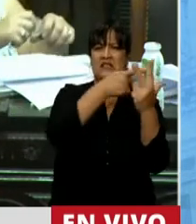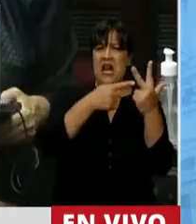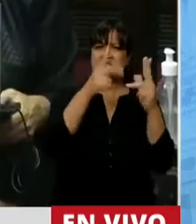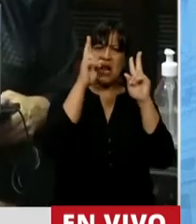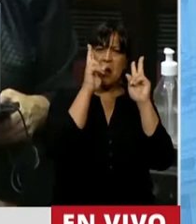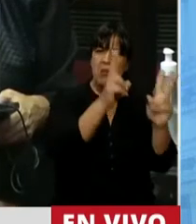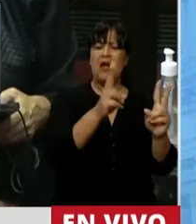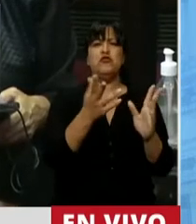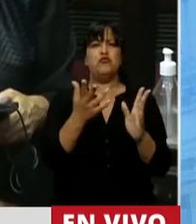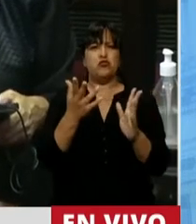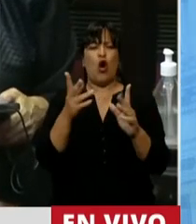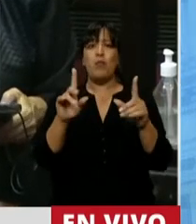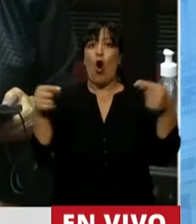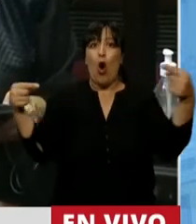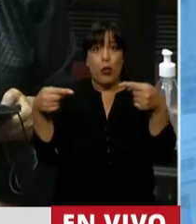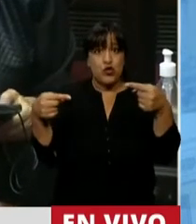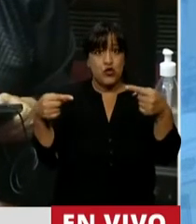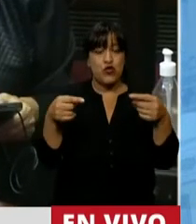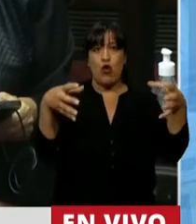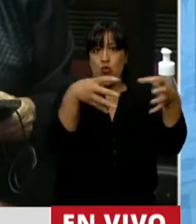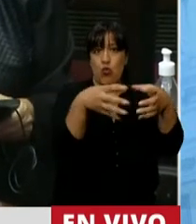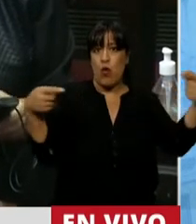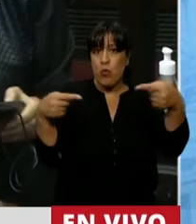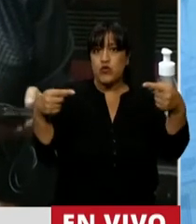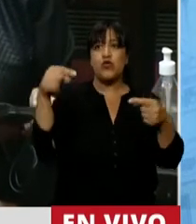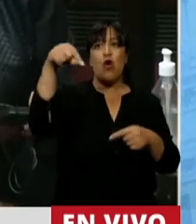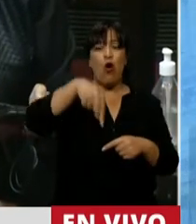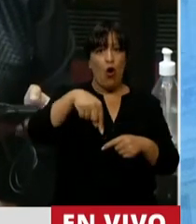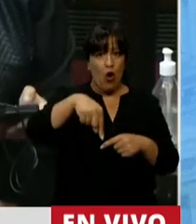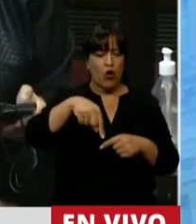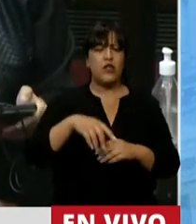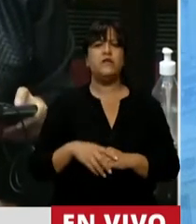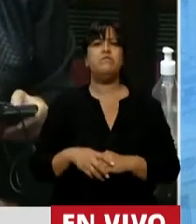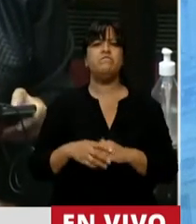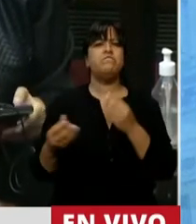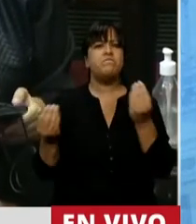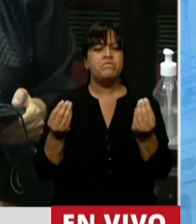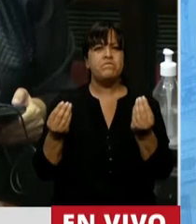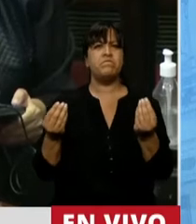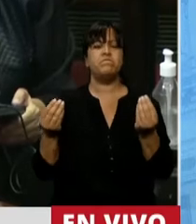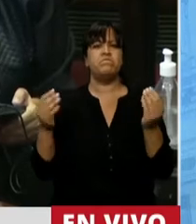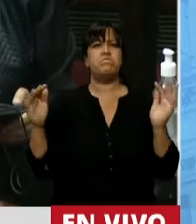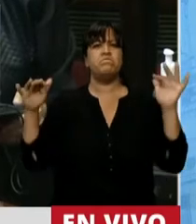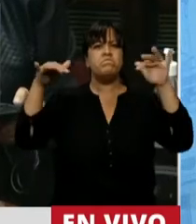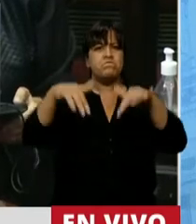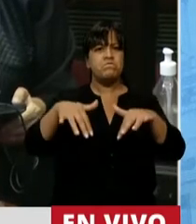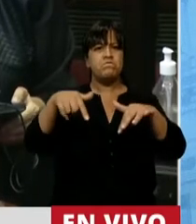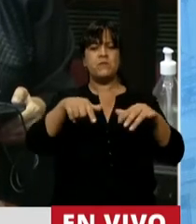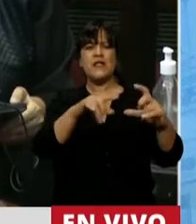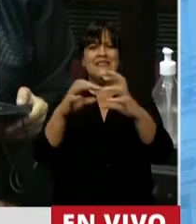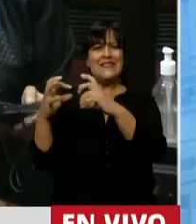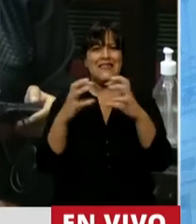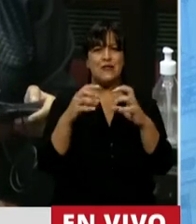la oposición hoy está asistiendo a